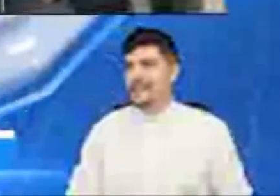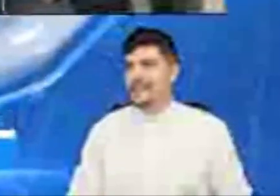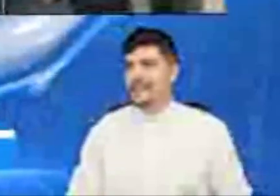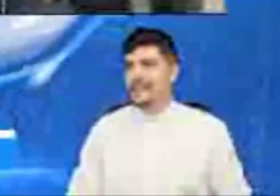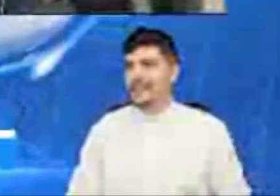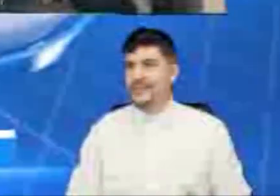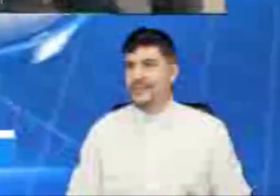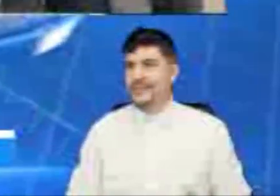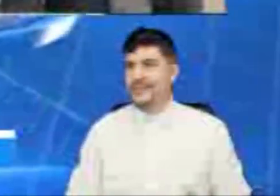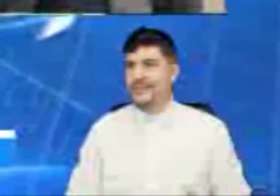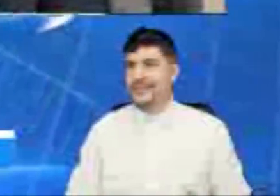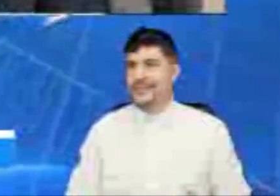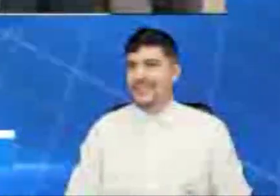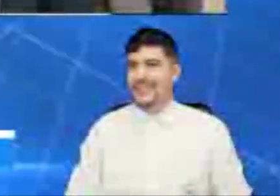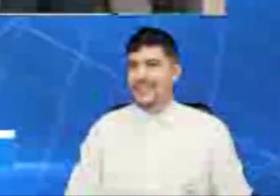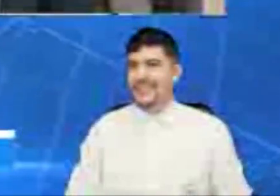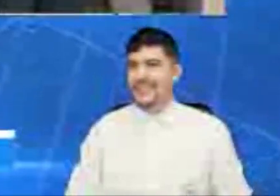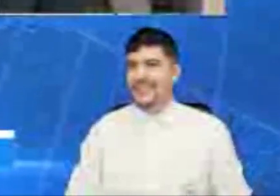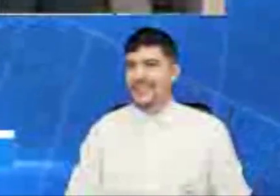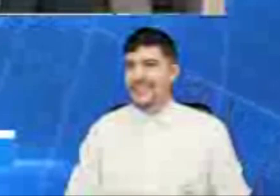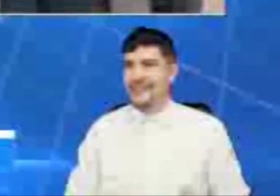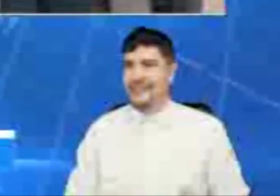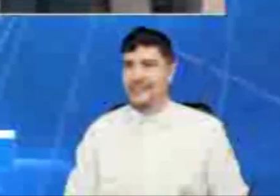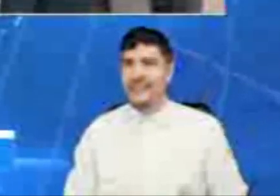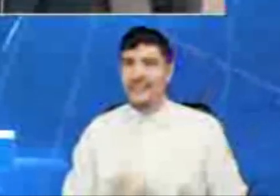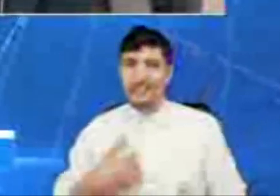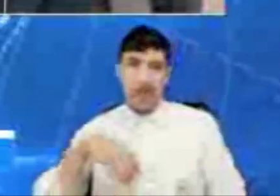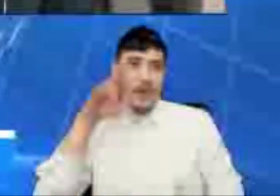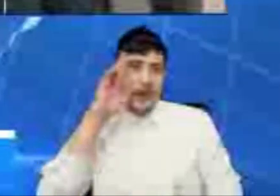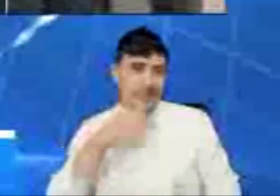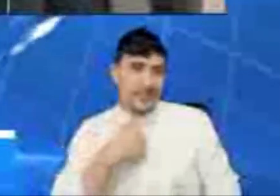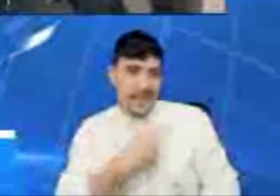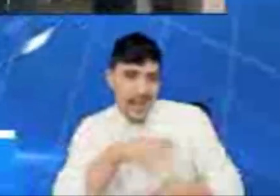dejaba hablar. Cuando me dejaba un capito, yo mandaba comerciales y ya.